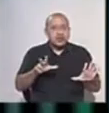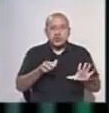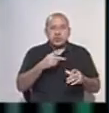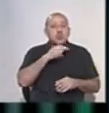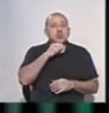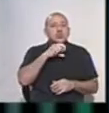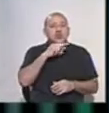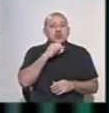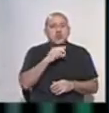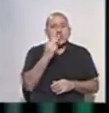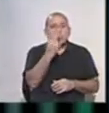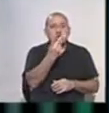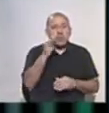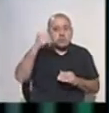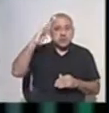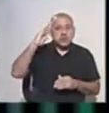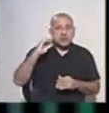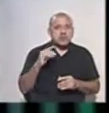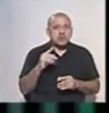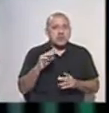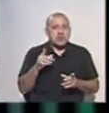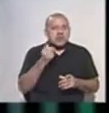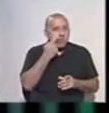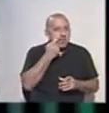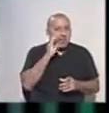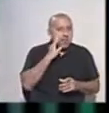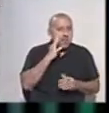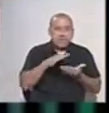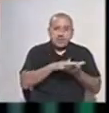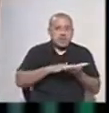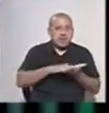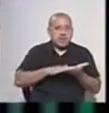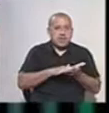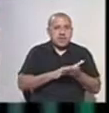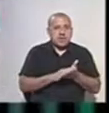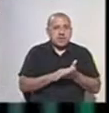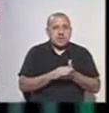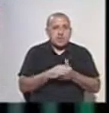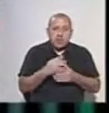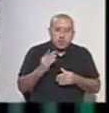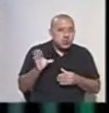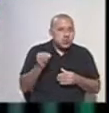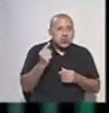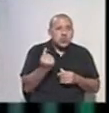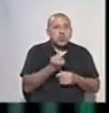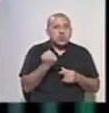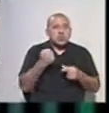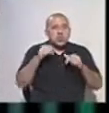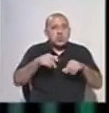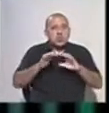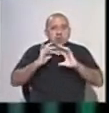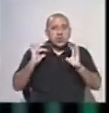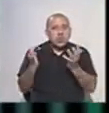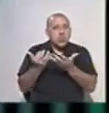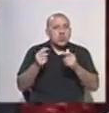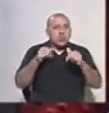dos adultos. Ni uno de nosotros, ni un padre. Nos fuimos todos en la nuestra. Eso en el mundo de hoy me parece que es